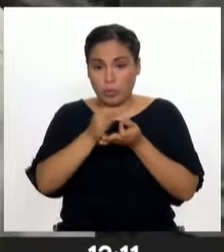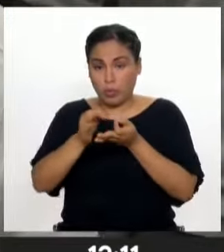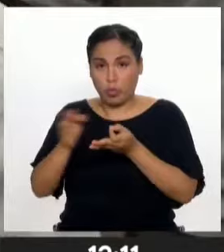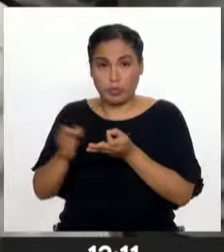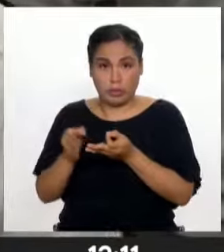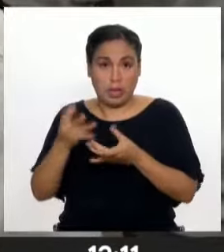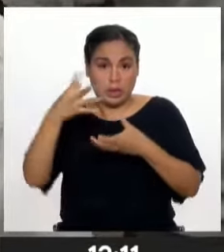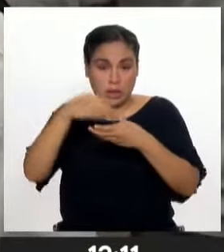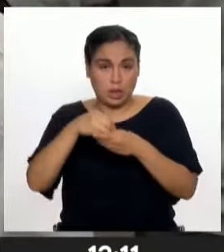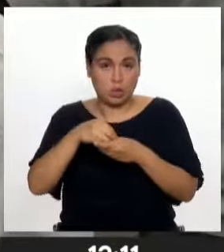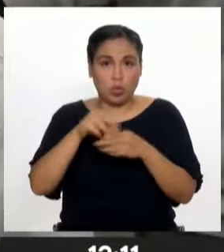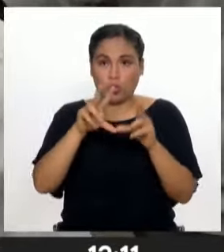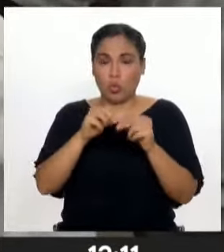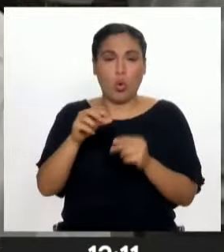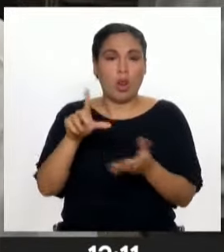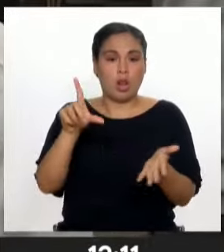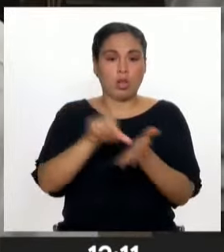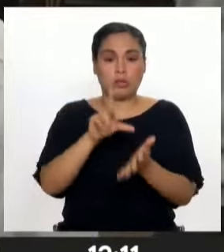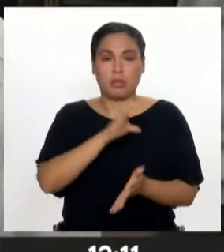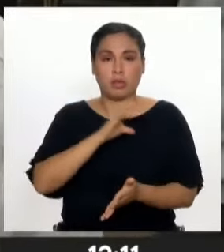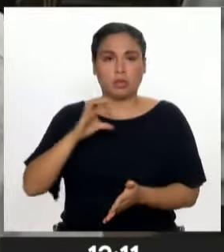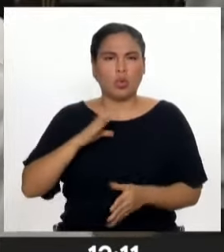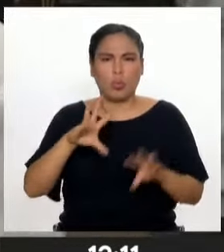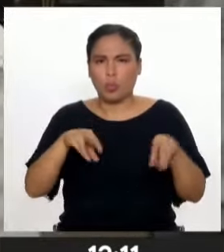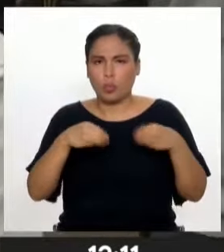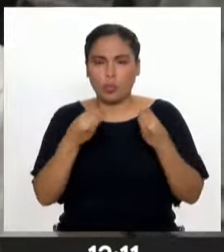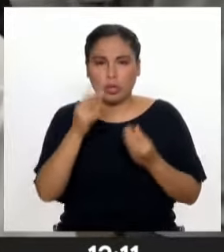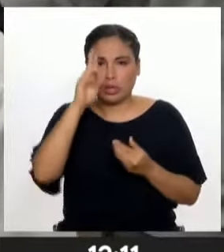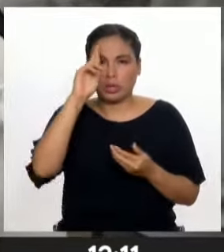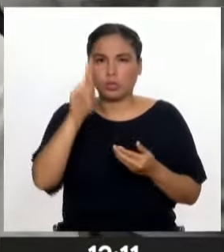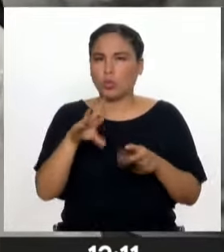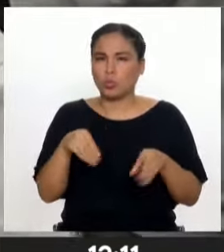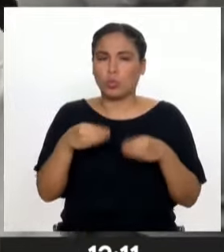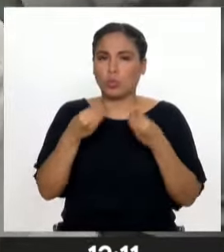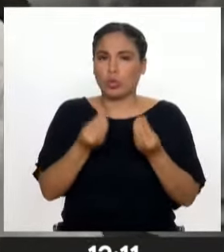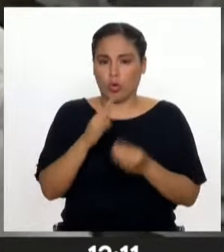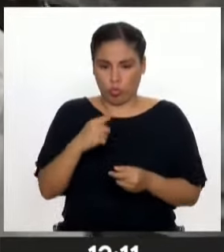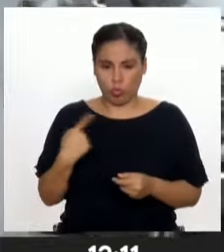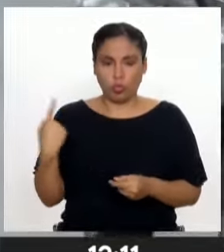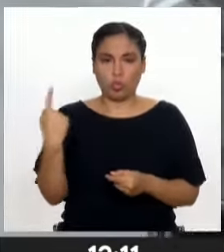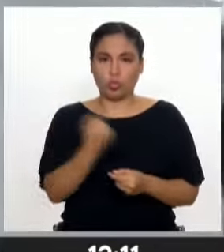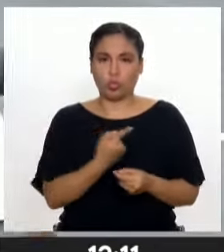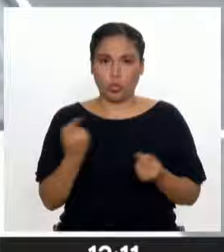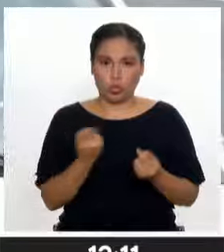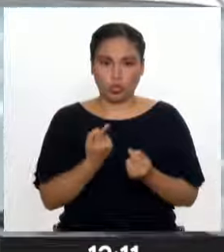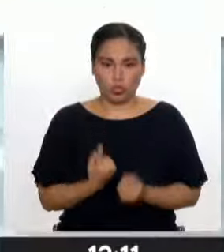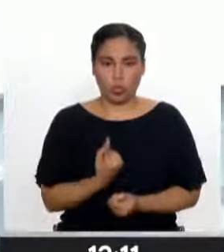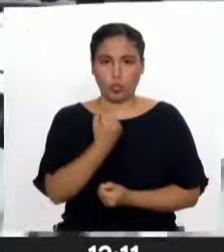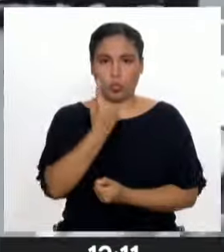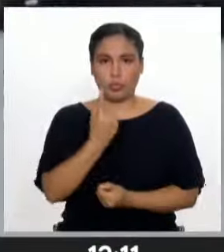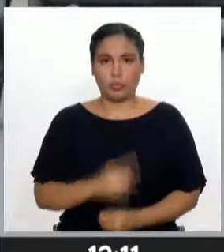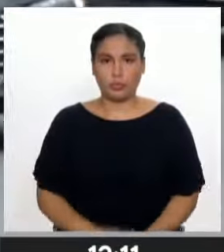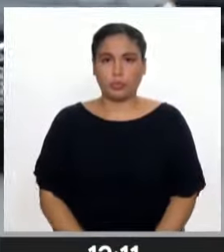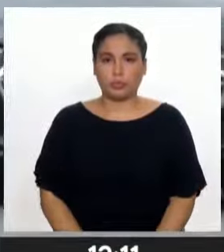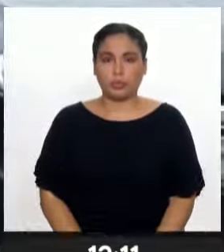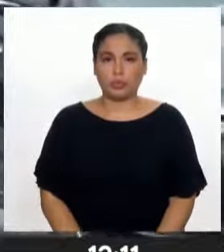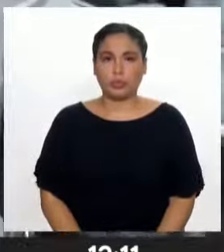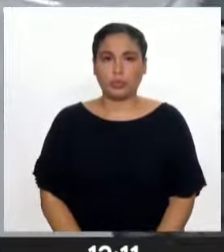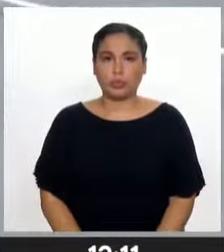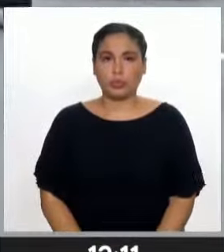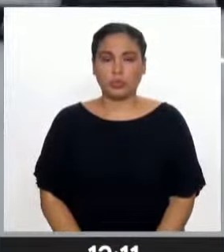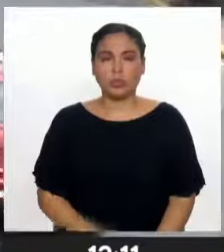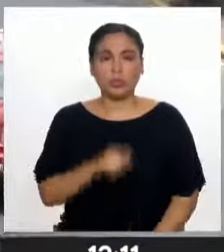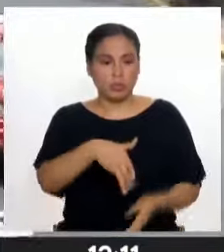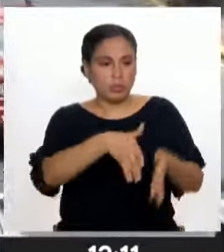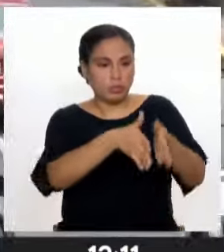Callao. ¿Por qué es eso? ¿A qué se debe eso? ¿Por qué se paran si todos somos uno solo? Ante este pedido, la Autoridad de